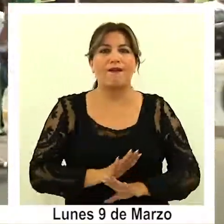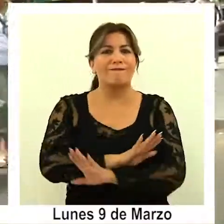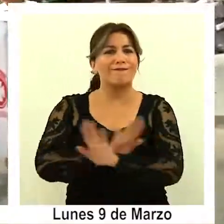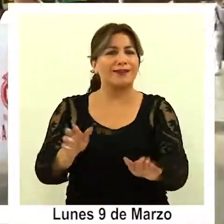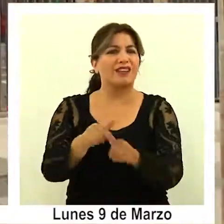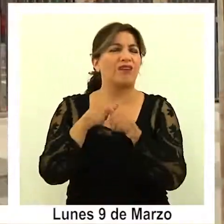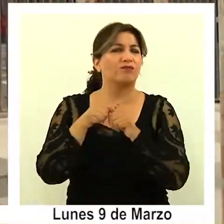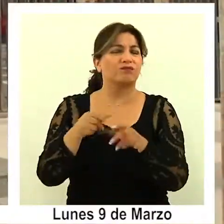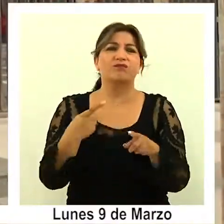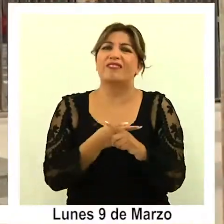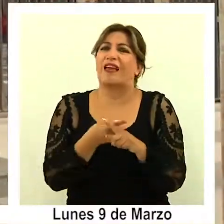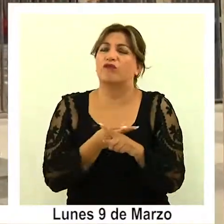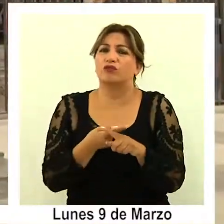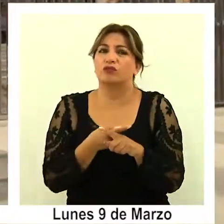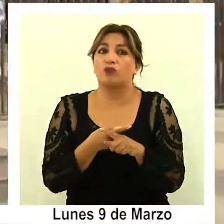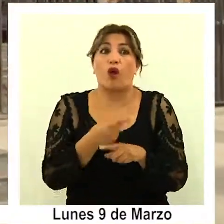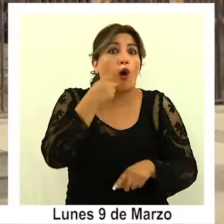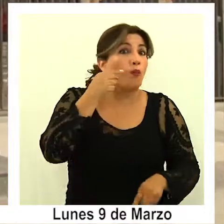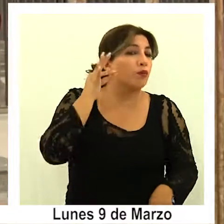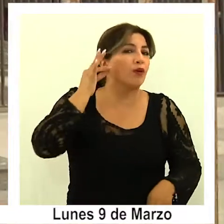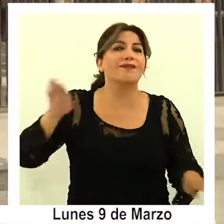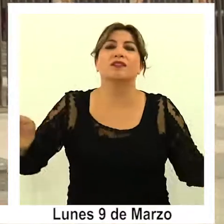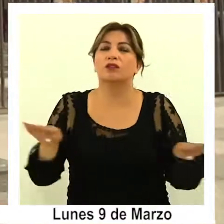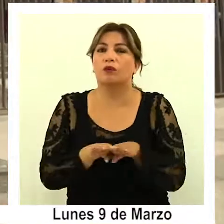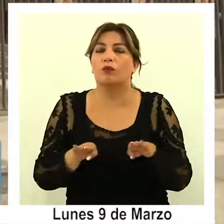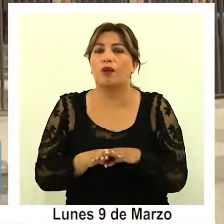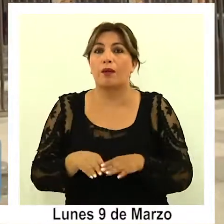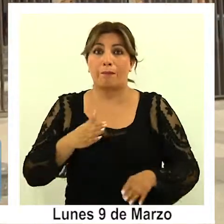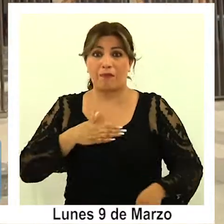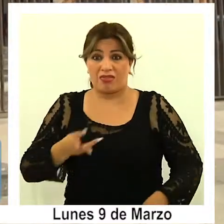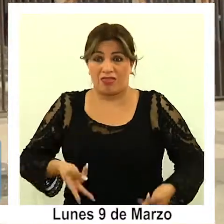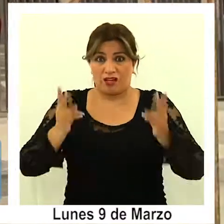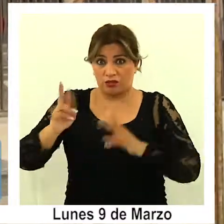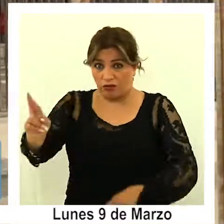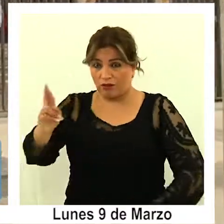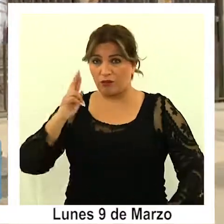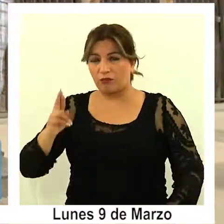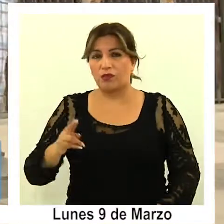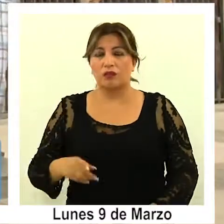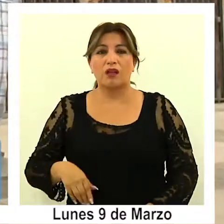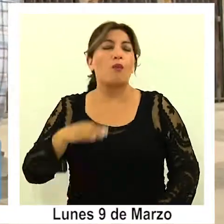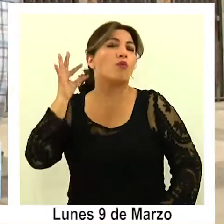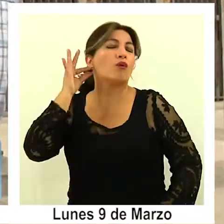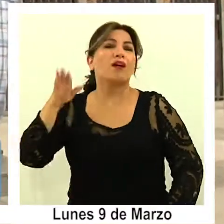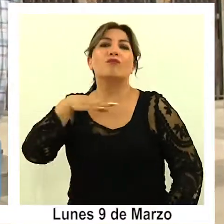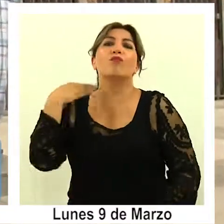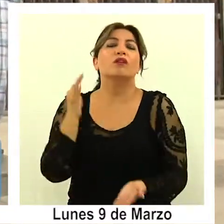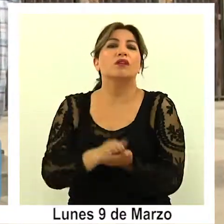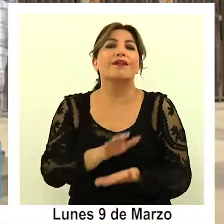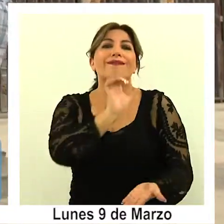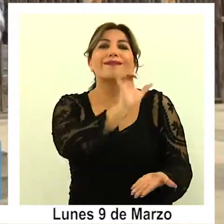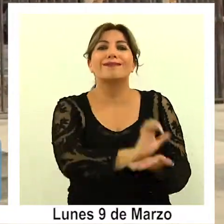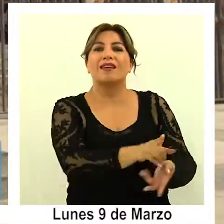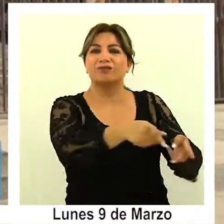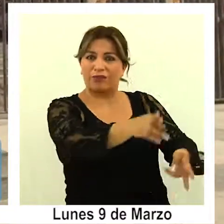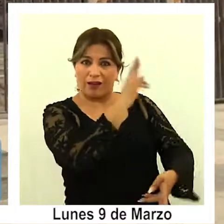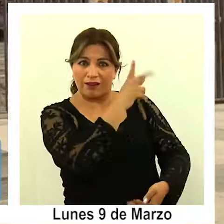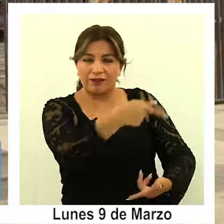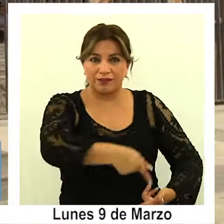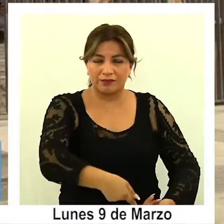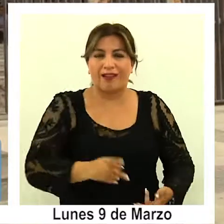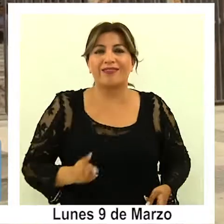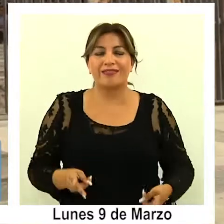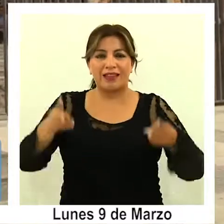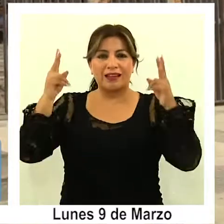vida basta de abuso basta de desigualdades queremos que se respeten nuestros derechos basta de femicidio el estado tiene que ser